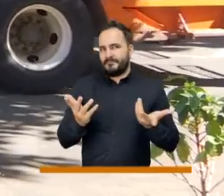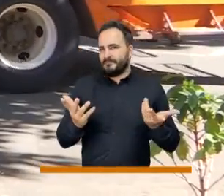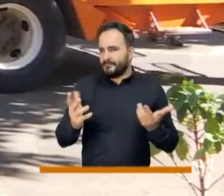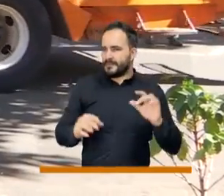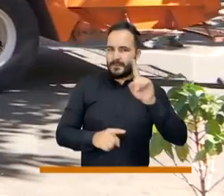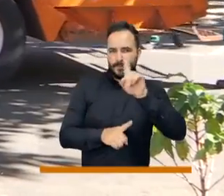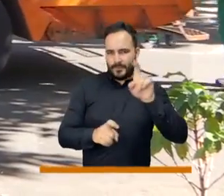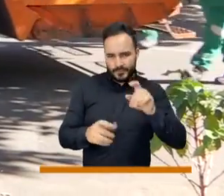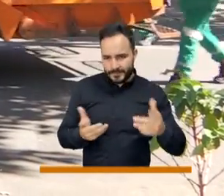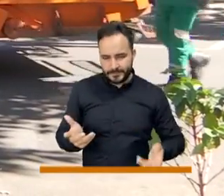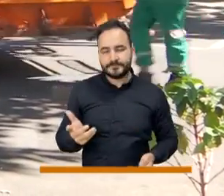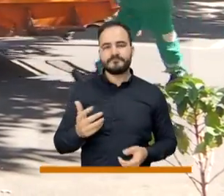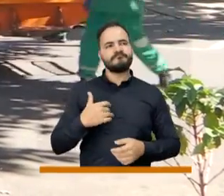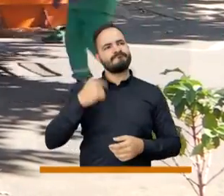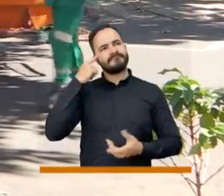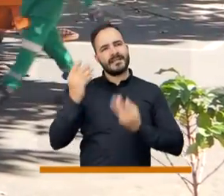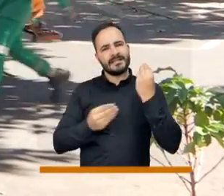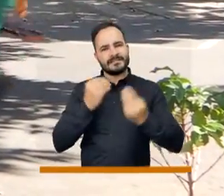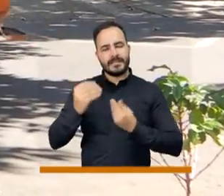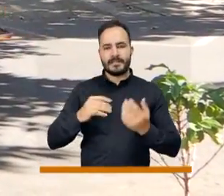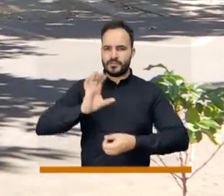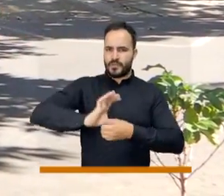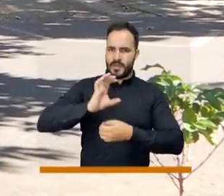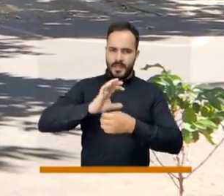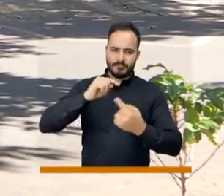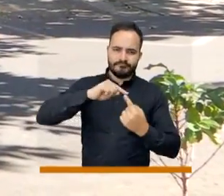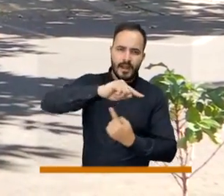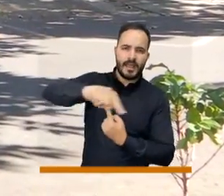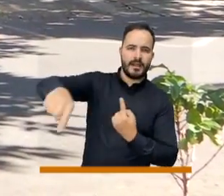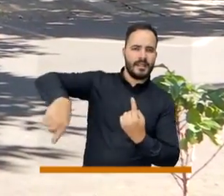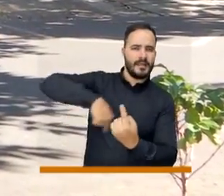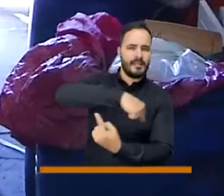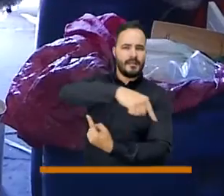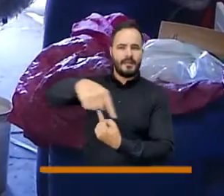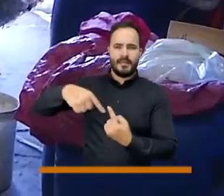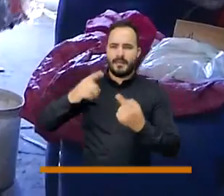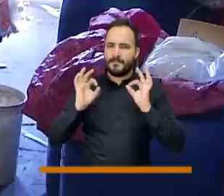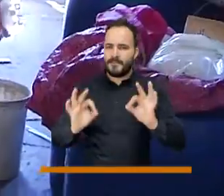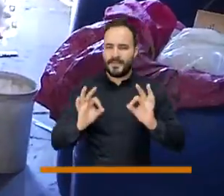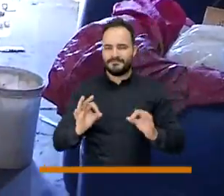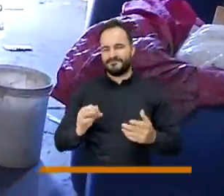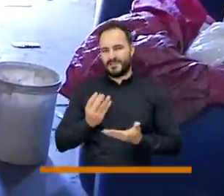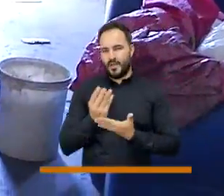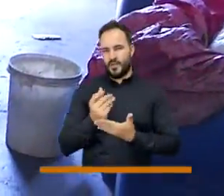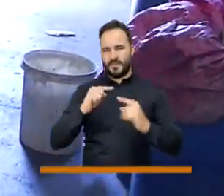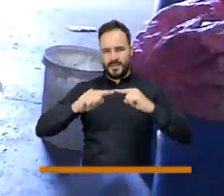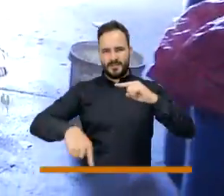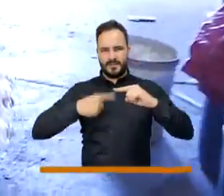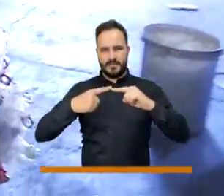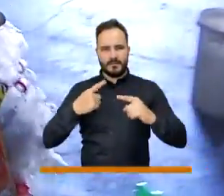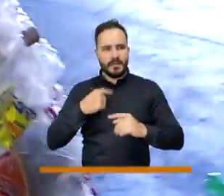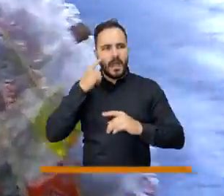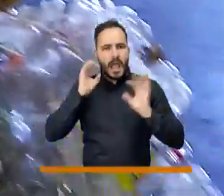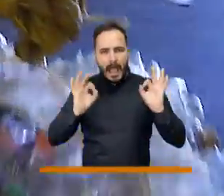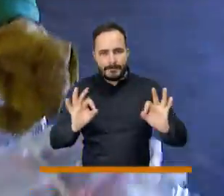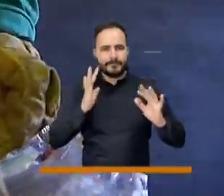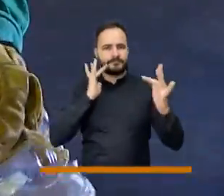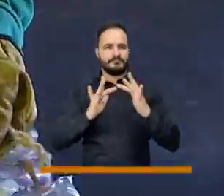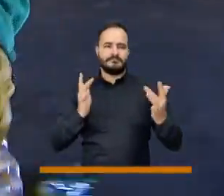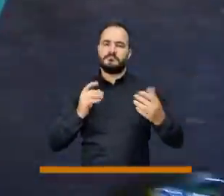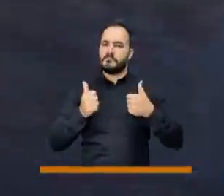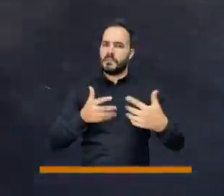de trabajar, por ejemplo, en una ciudad circular que permita la economía circular como un marco de